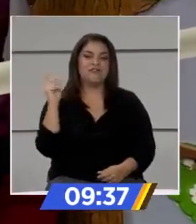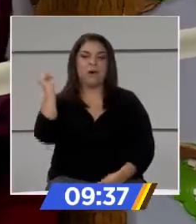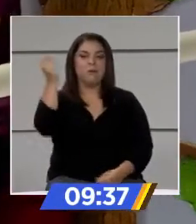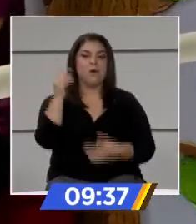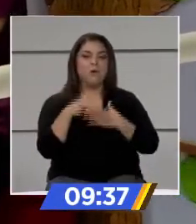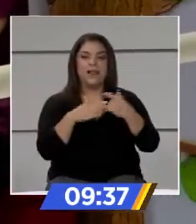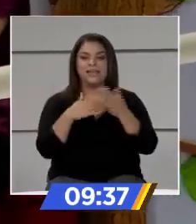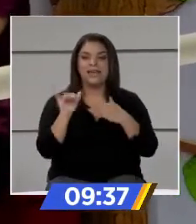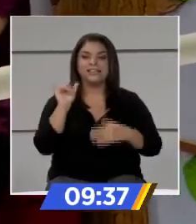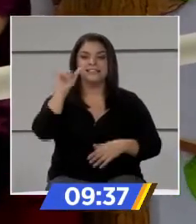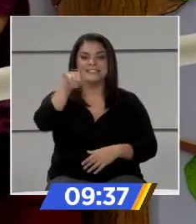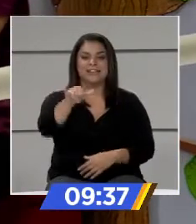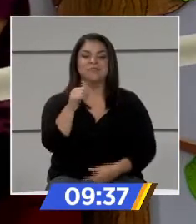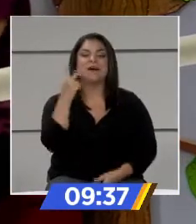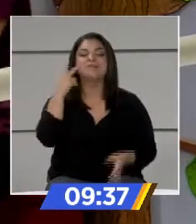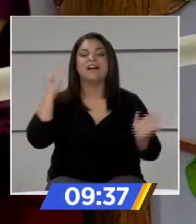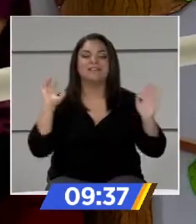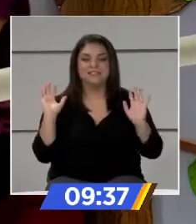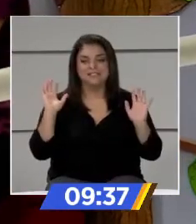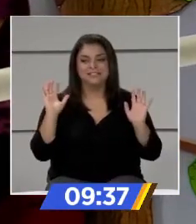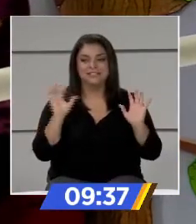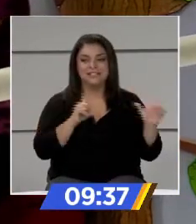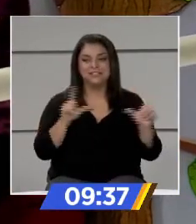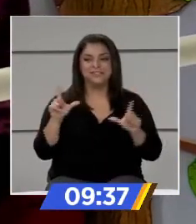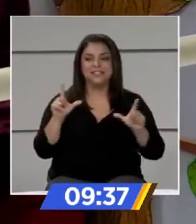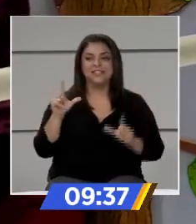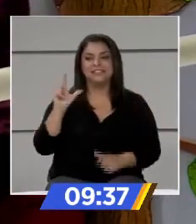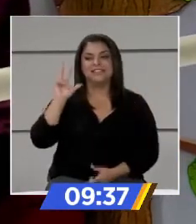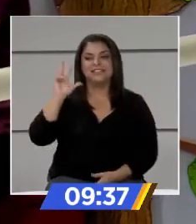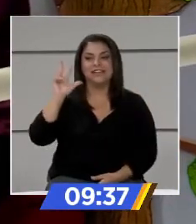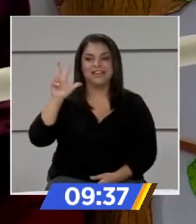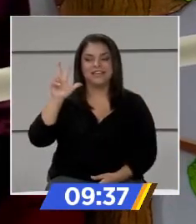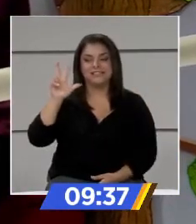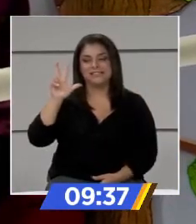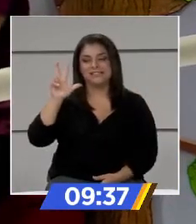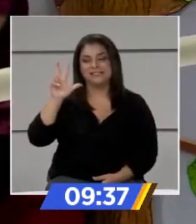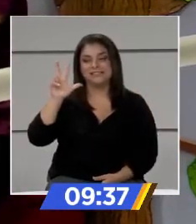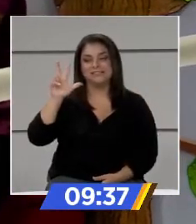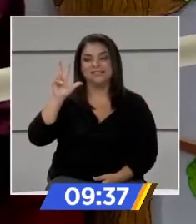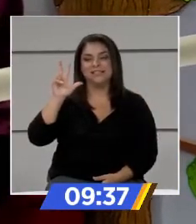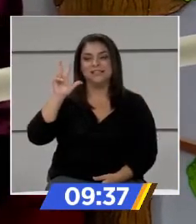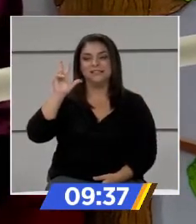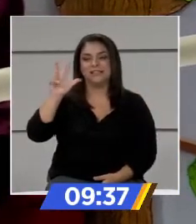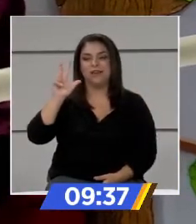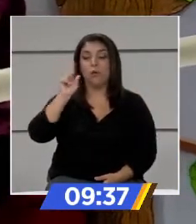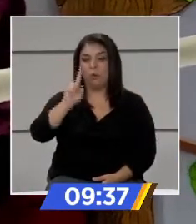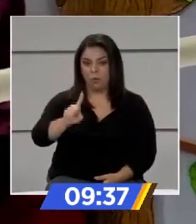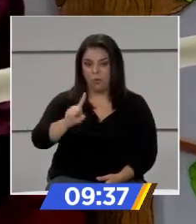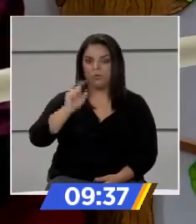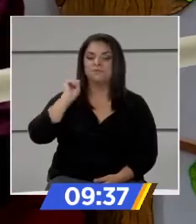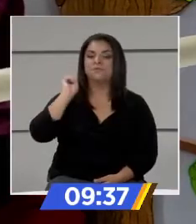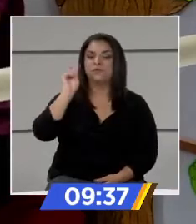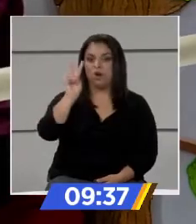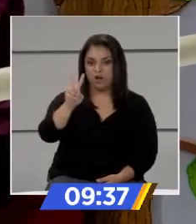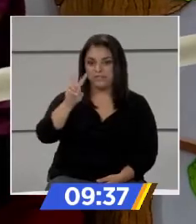Eso. Vámonos. Tres. No. Castro Cordero. A la cuenta de